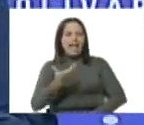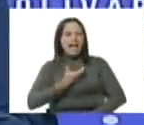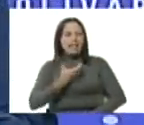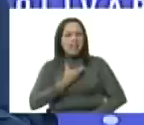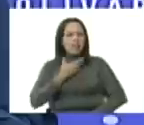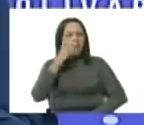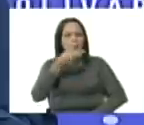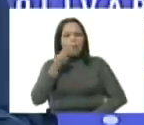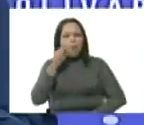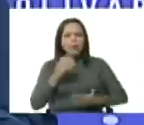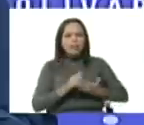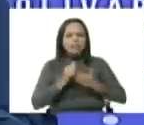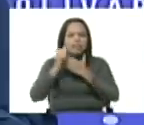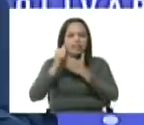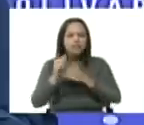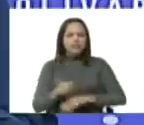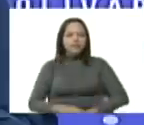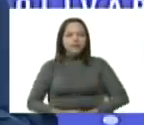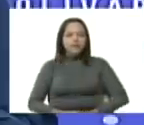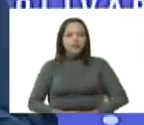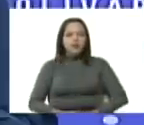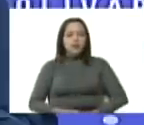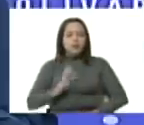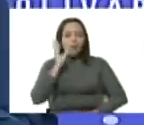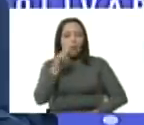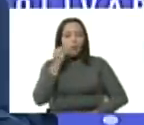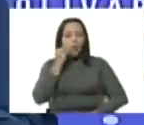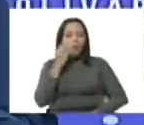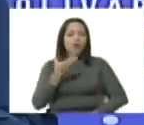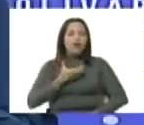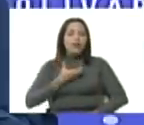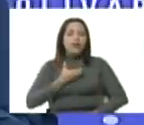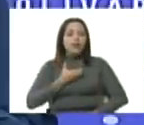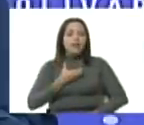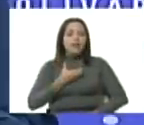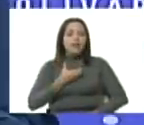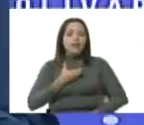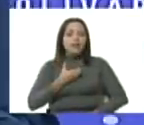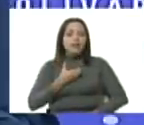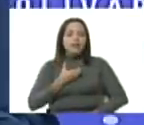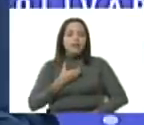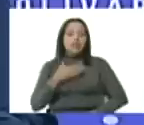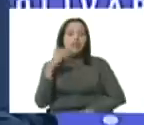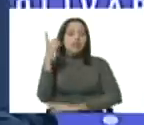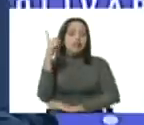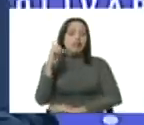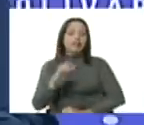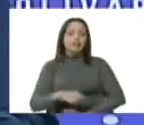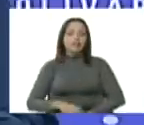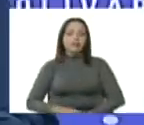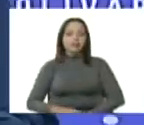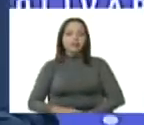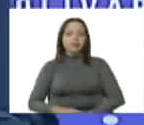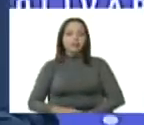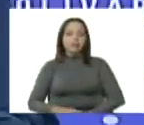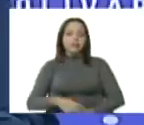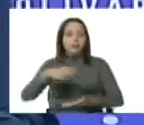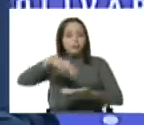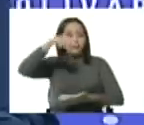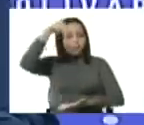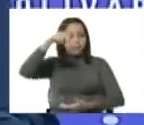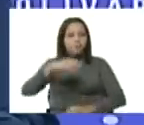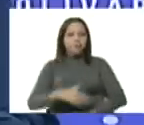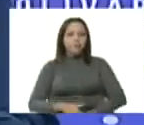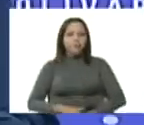líder. Joven alcalde de Barquisimeto. Te felicito, Jonás, a ti, a